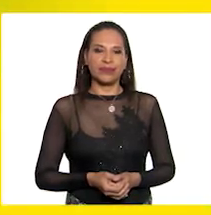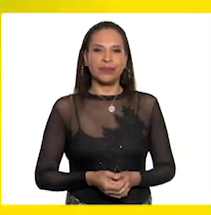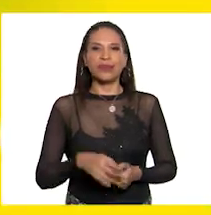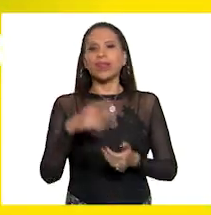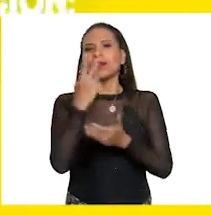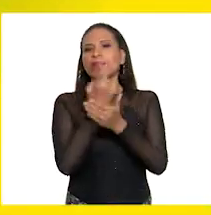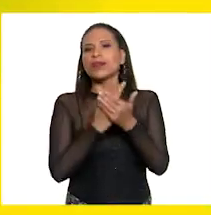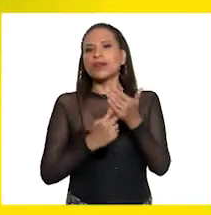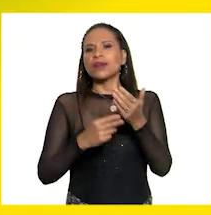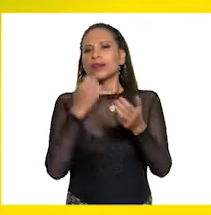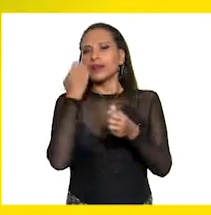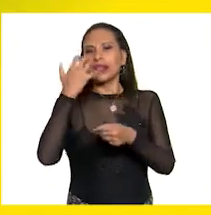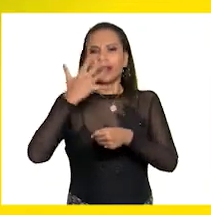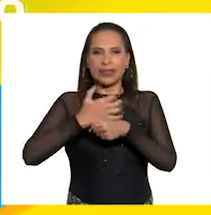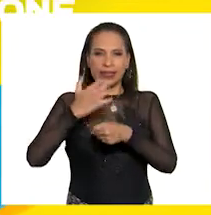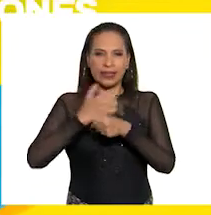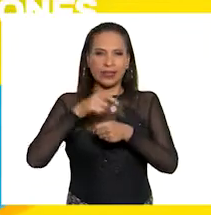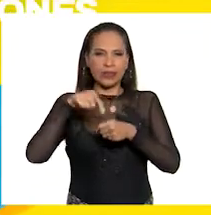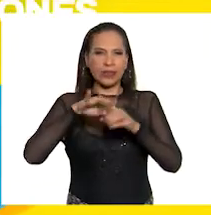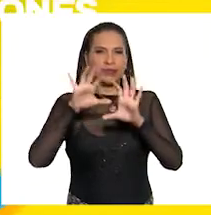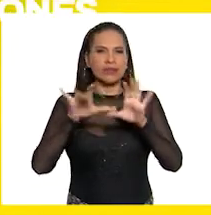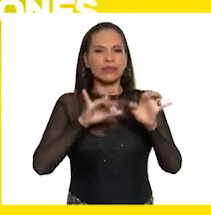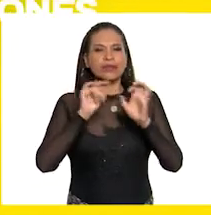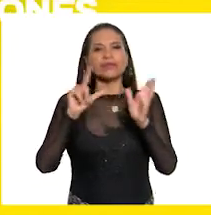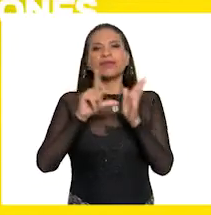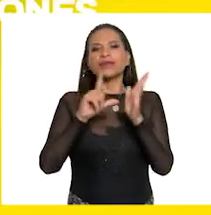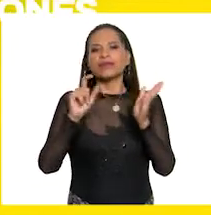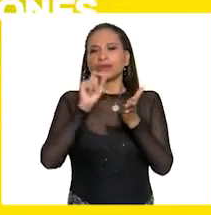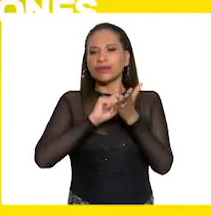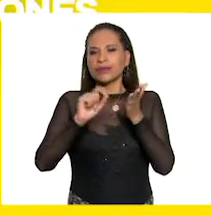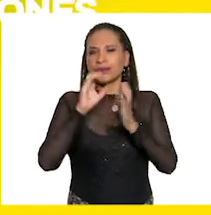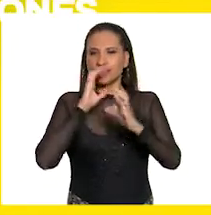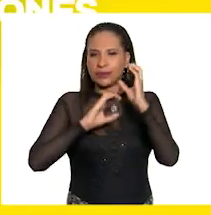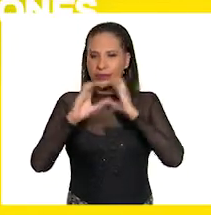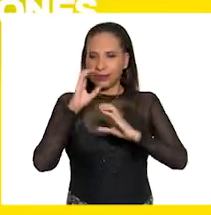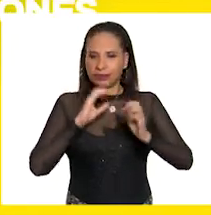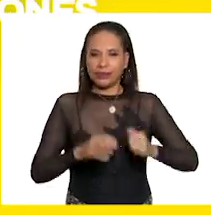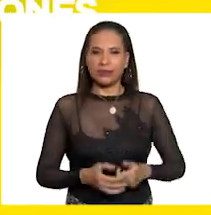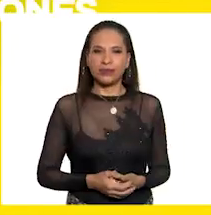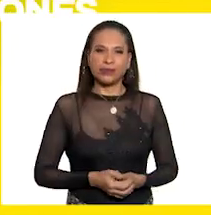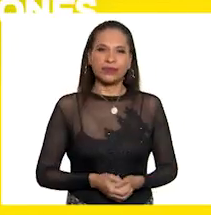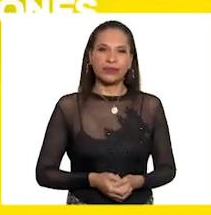Programación, quinto de primaria. Lección, escribiendo canciones.